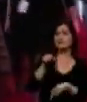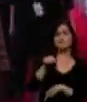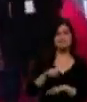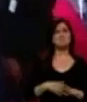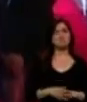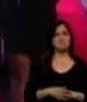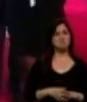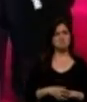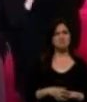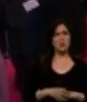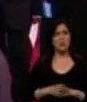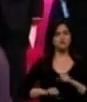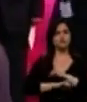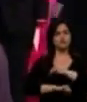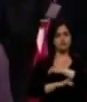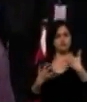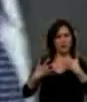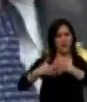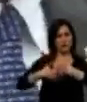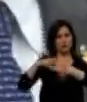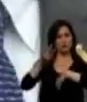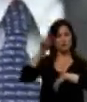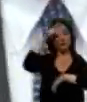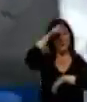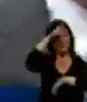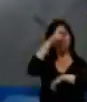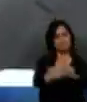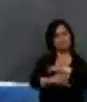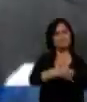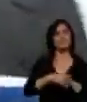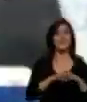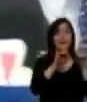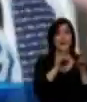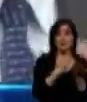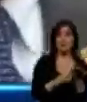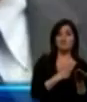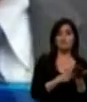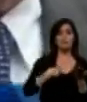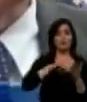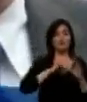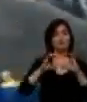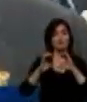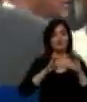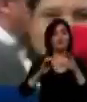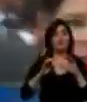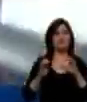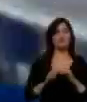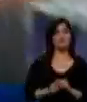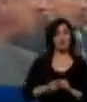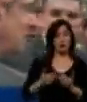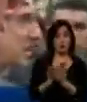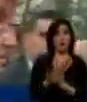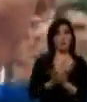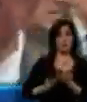para afianzar lazos entre vecinos. Sí, hay muchos temas que hablar, pero ya los hemos conversado con el